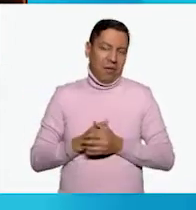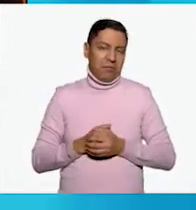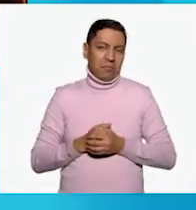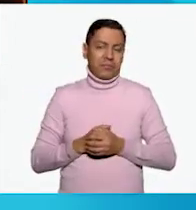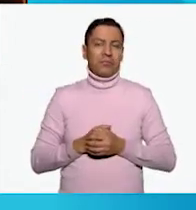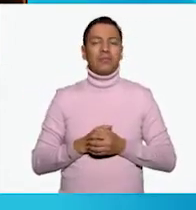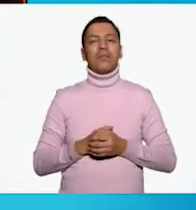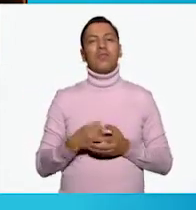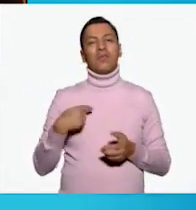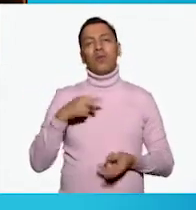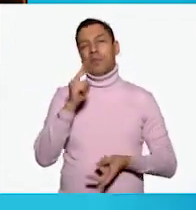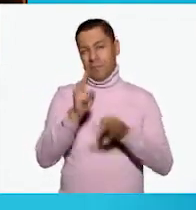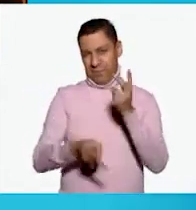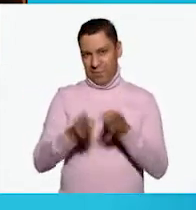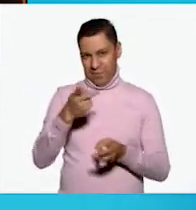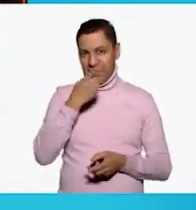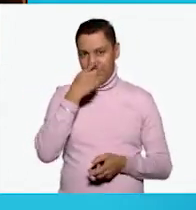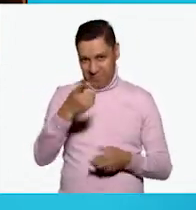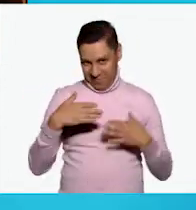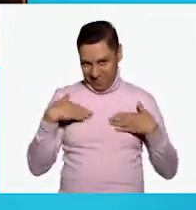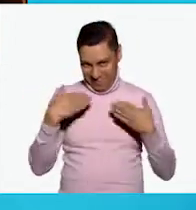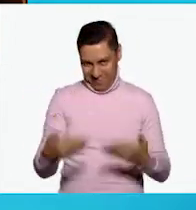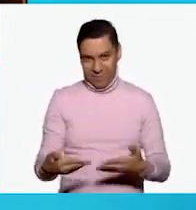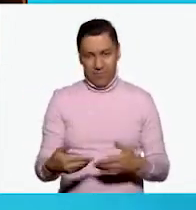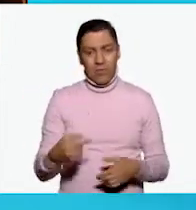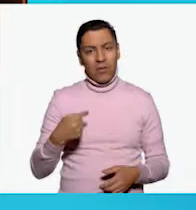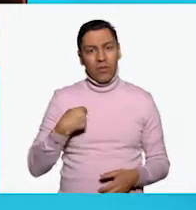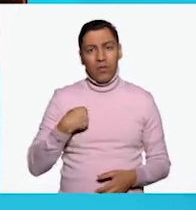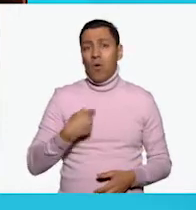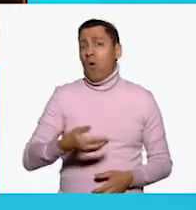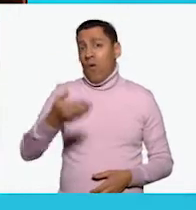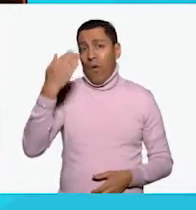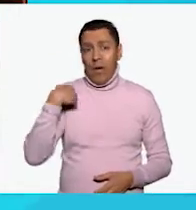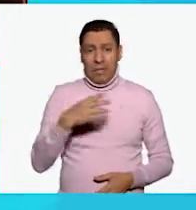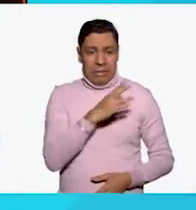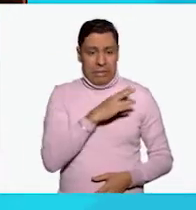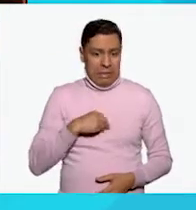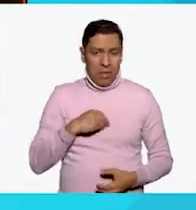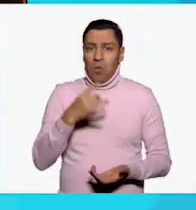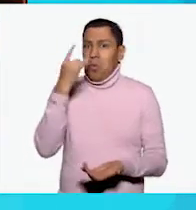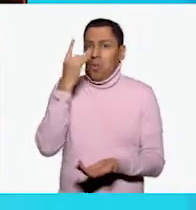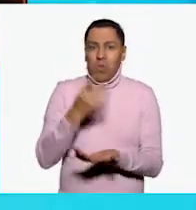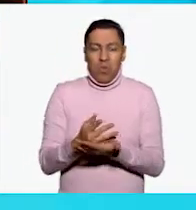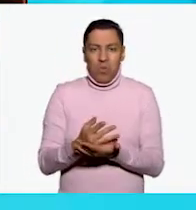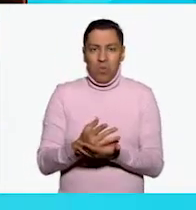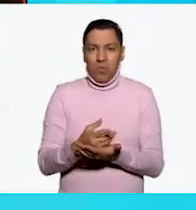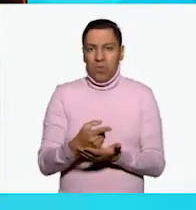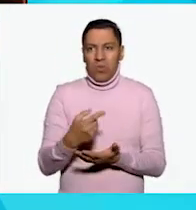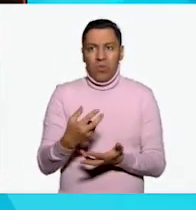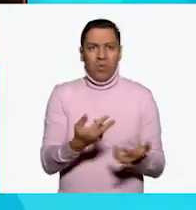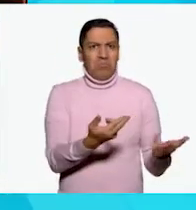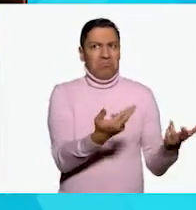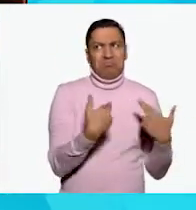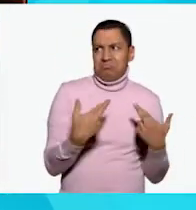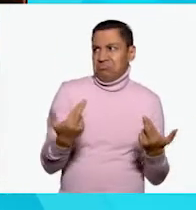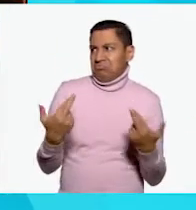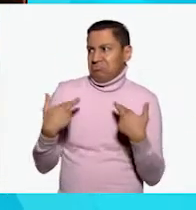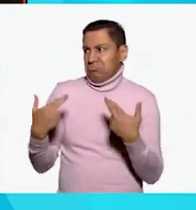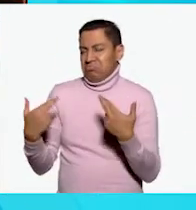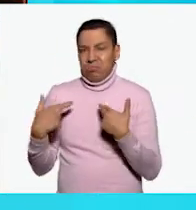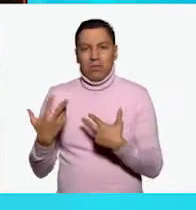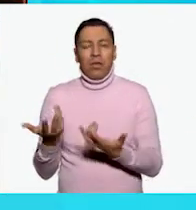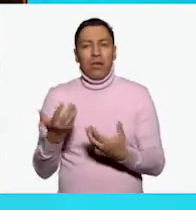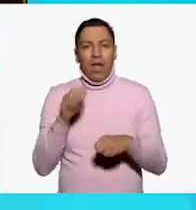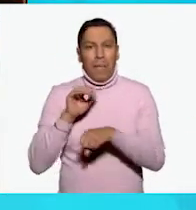Les voy a platicar algo. Yo era hijo único. Tenía muchos amigos en la